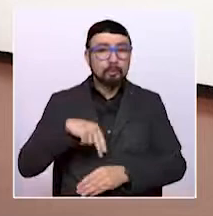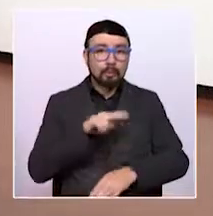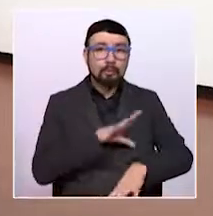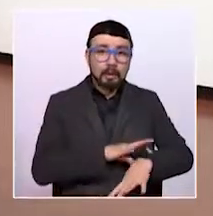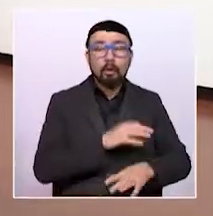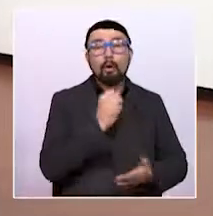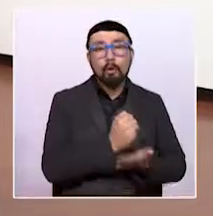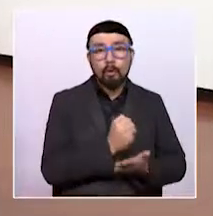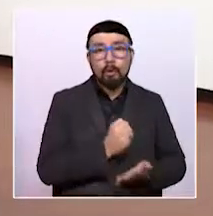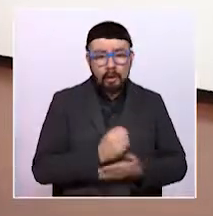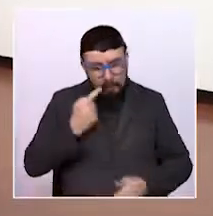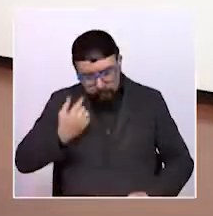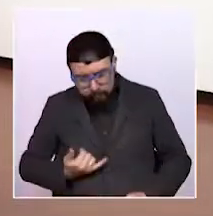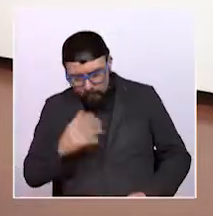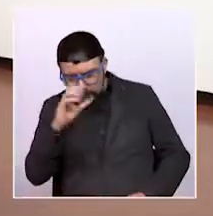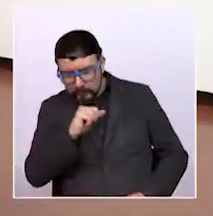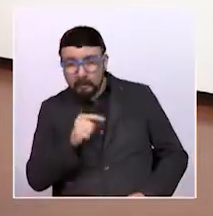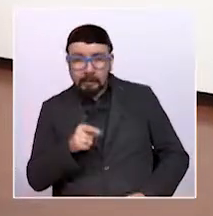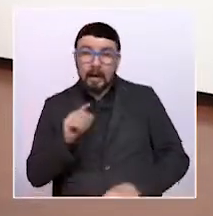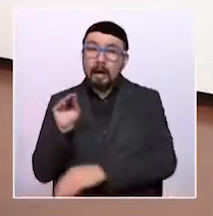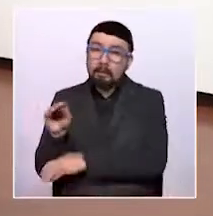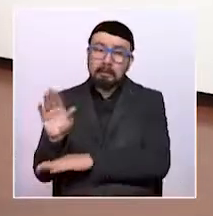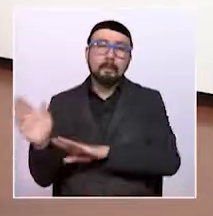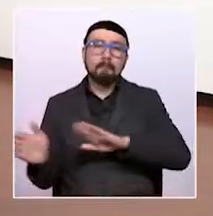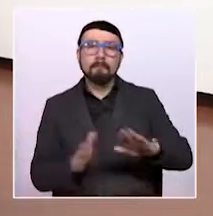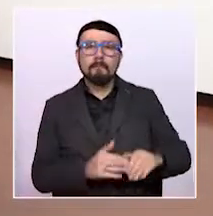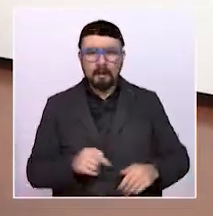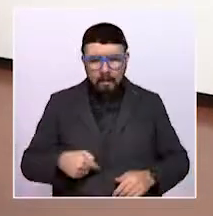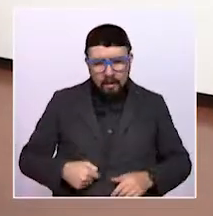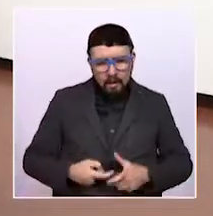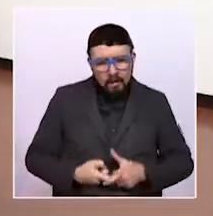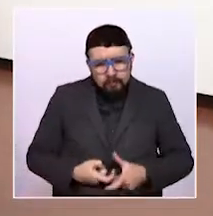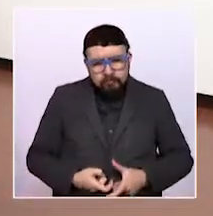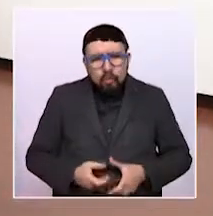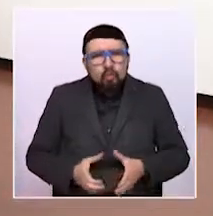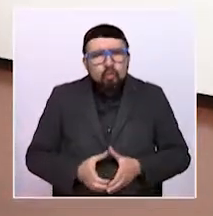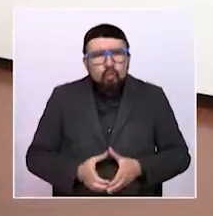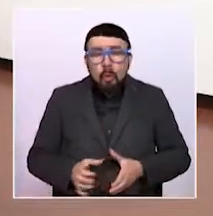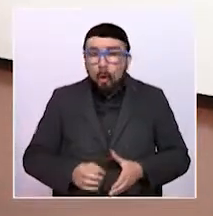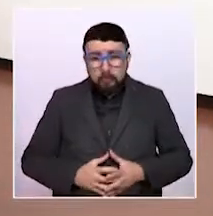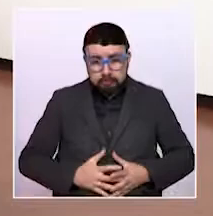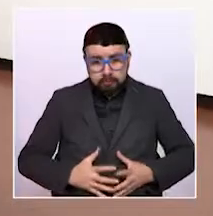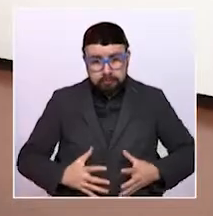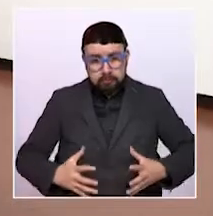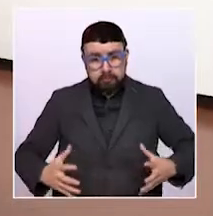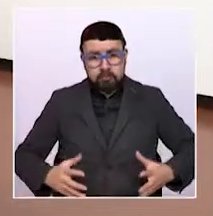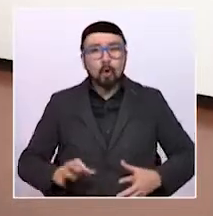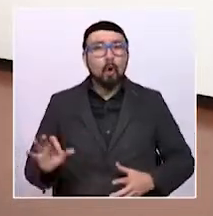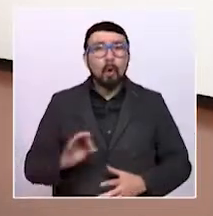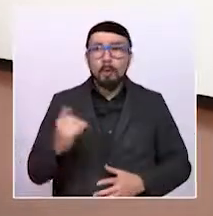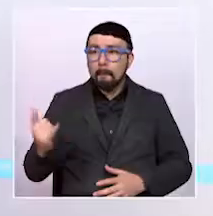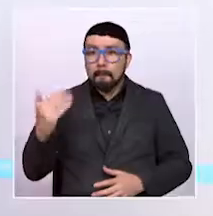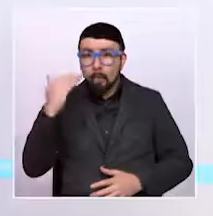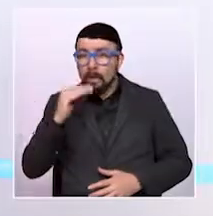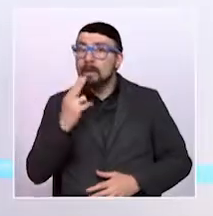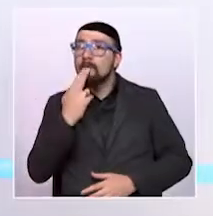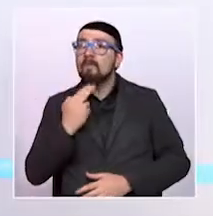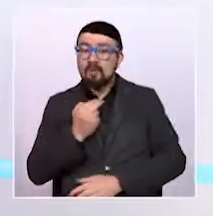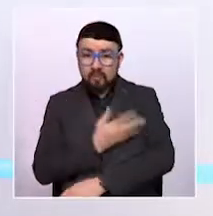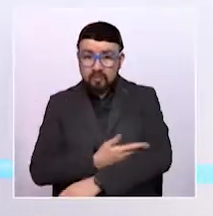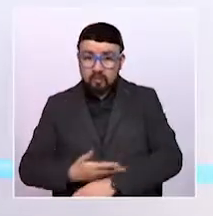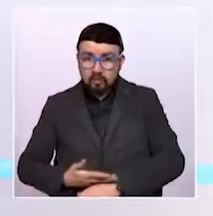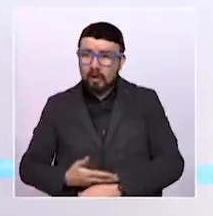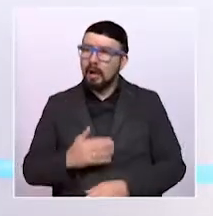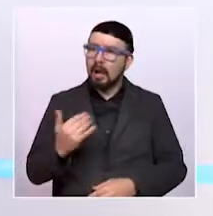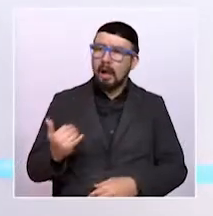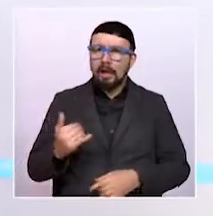si se está quedando pequeñito el bebé si el crecimiento es exagerado o en el caso de la diabetes en donde los exámenes se hacen más allá en la semana